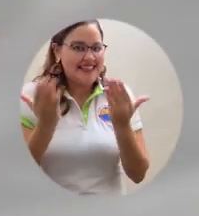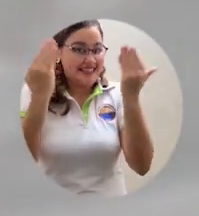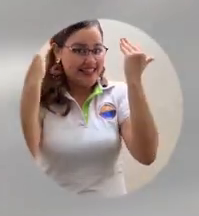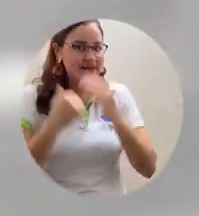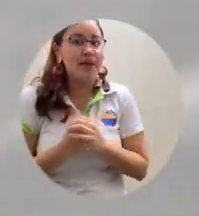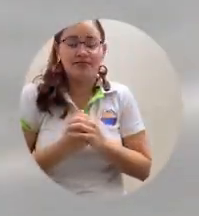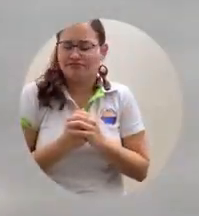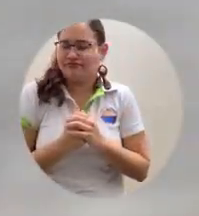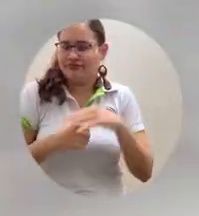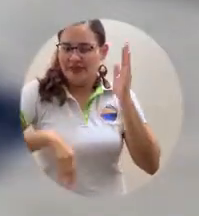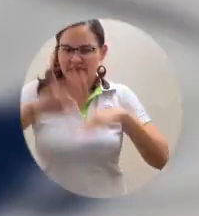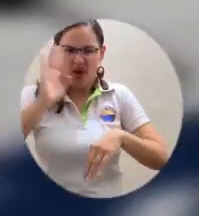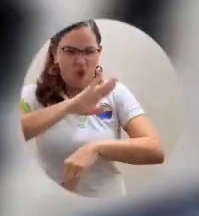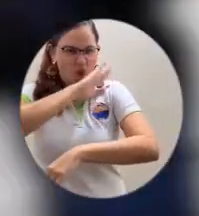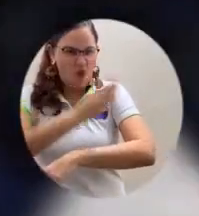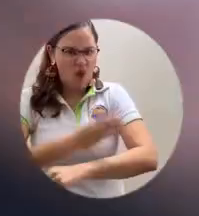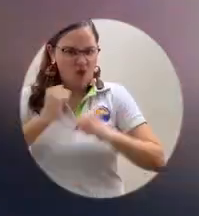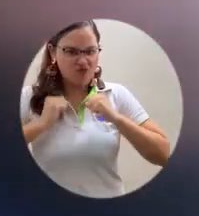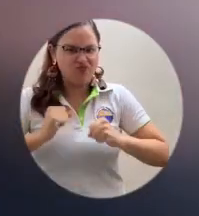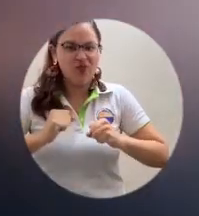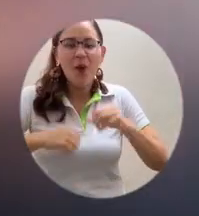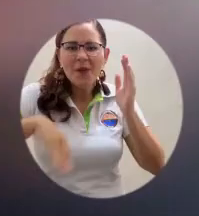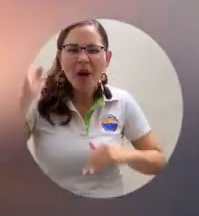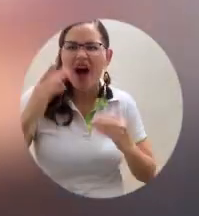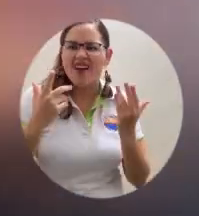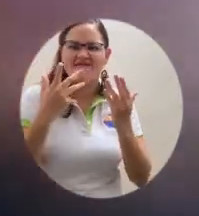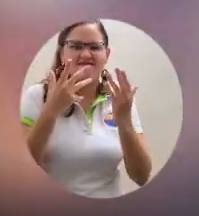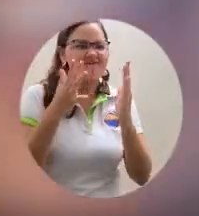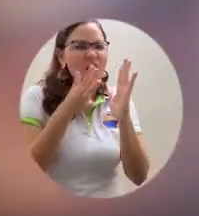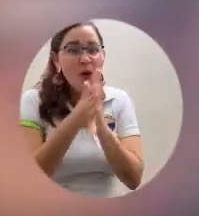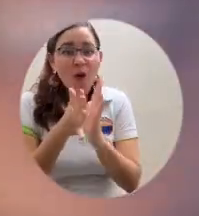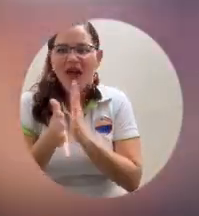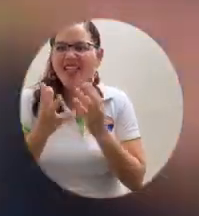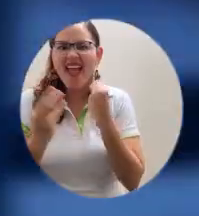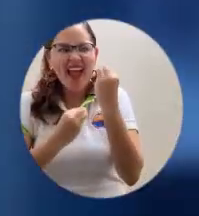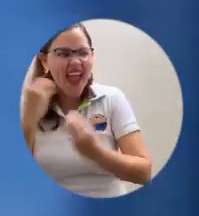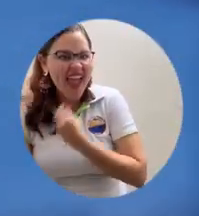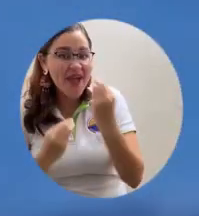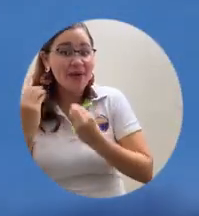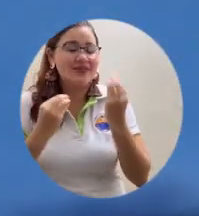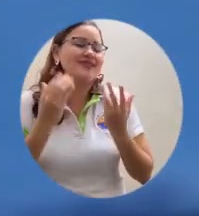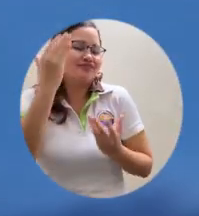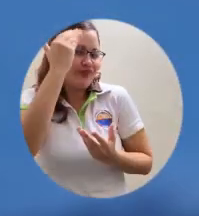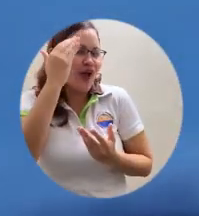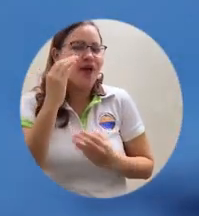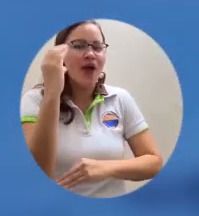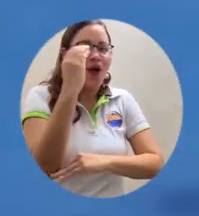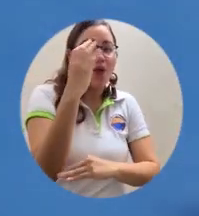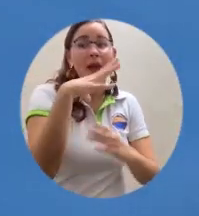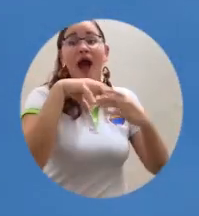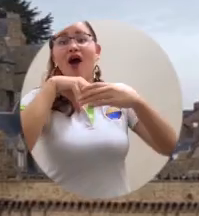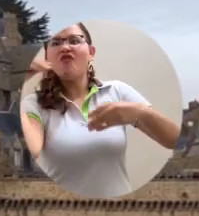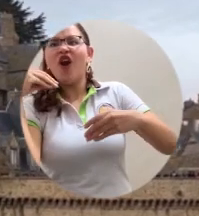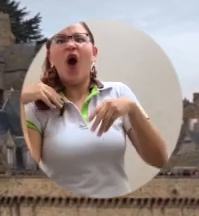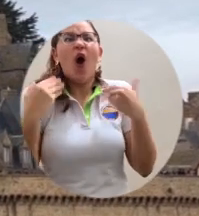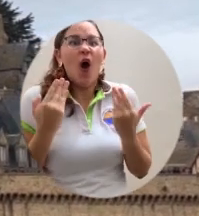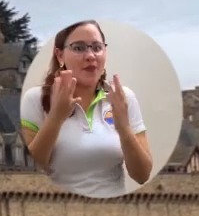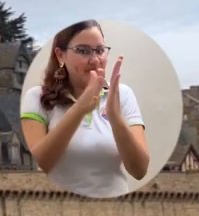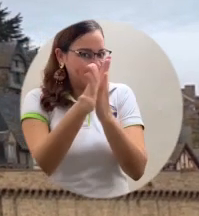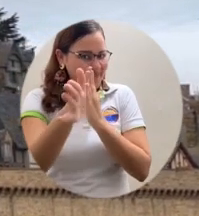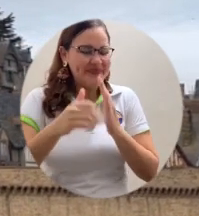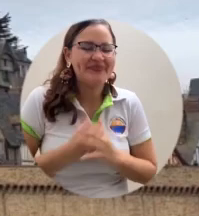realmente muy poderosas para compartir todo lo que está sucediendo fuera de nuestro país y fuera de nuestra alma mater. En